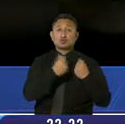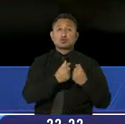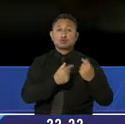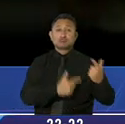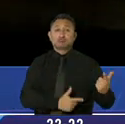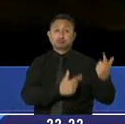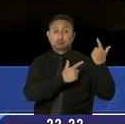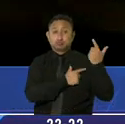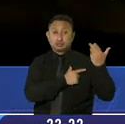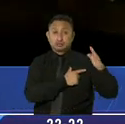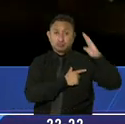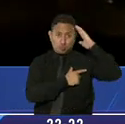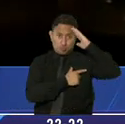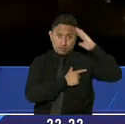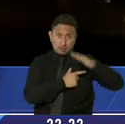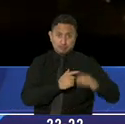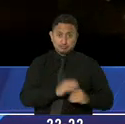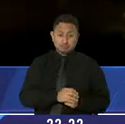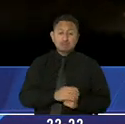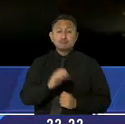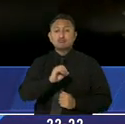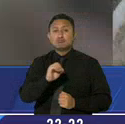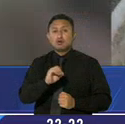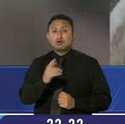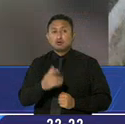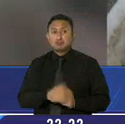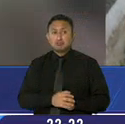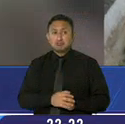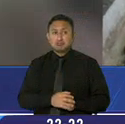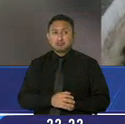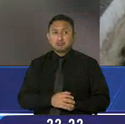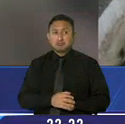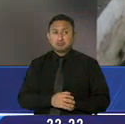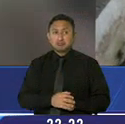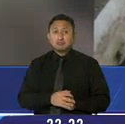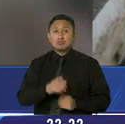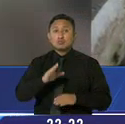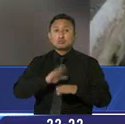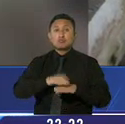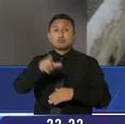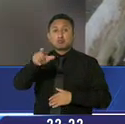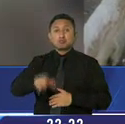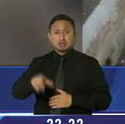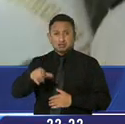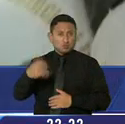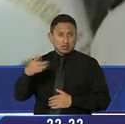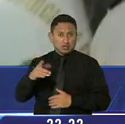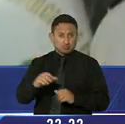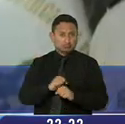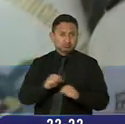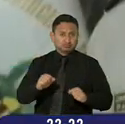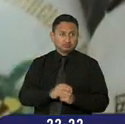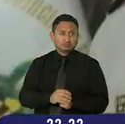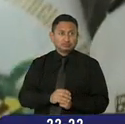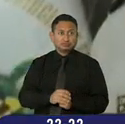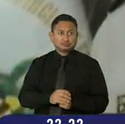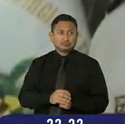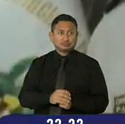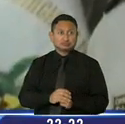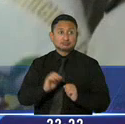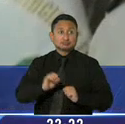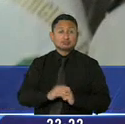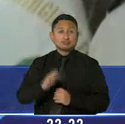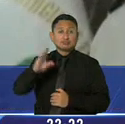policial, o si se trató de un evento protagonizado por delincuencia común. El personal investigativo